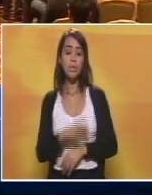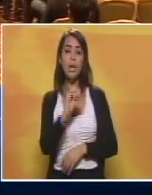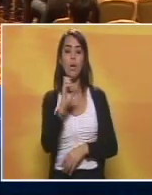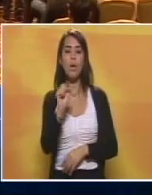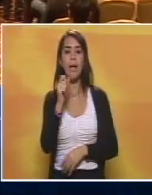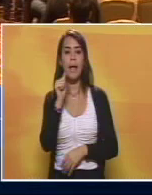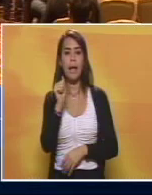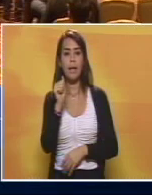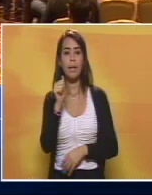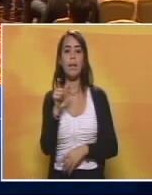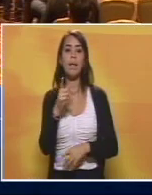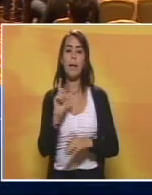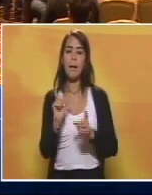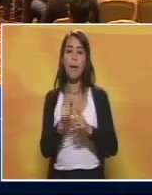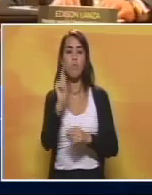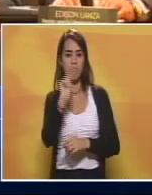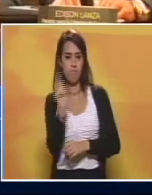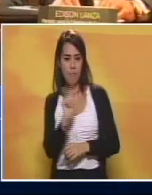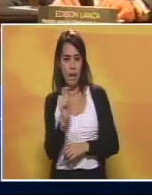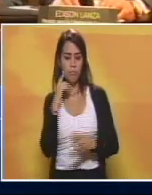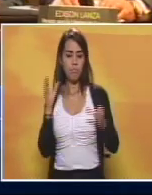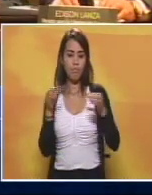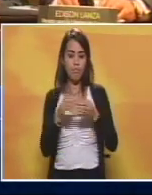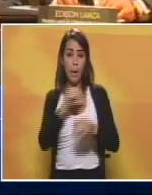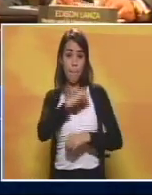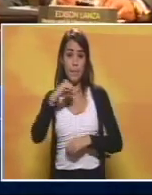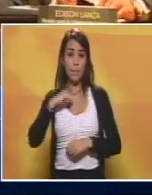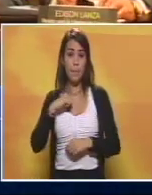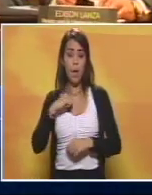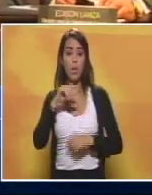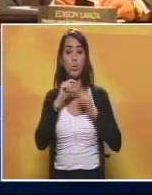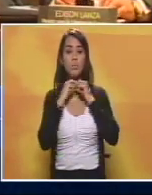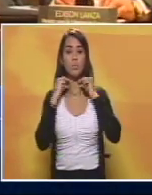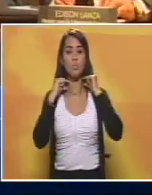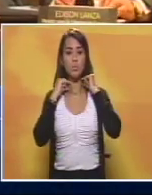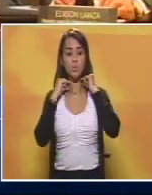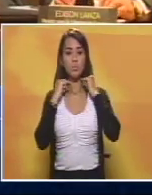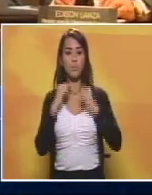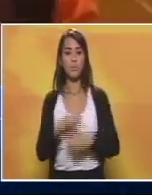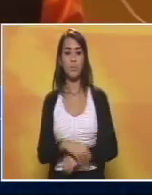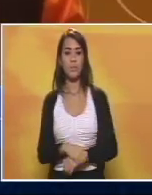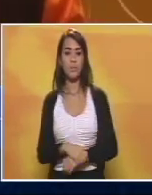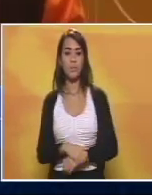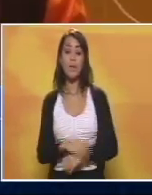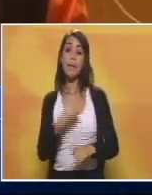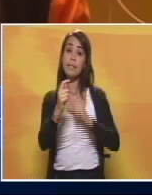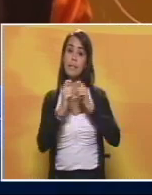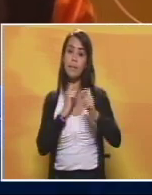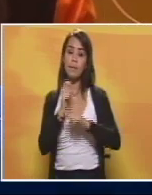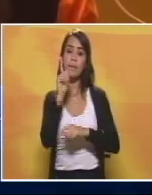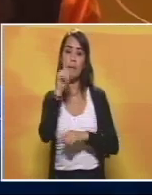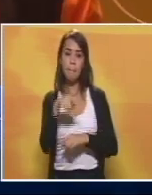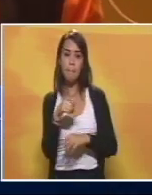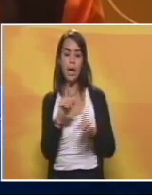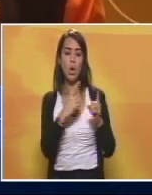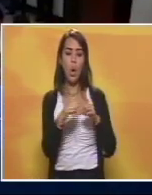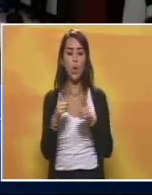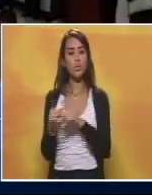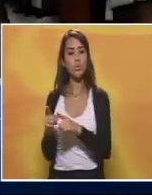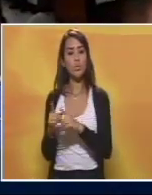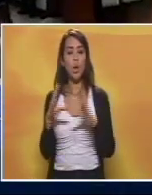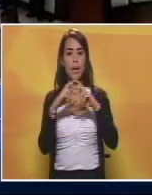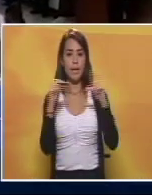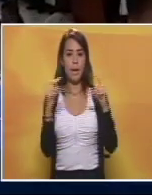visita la nación en menos de un mes se reunió en privado con los obispos de la conferencia episcopal y se entrevistará además con diversos sectores de